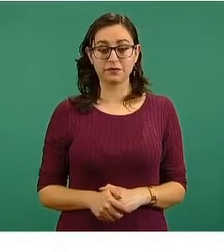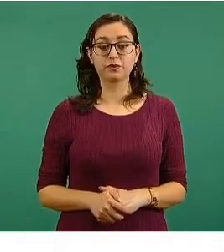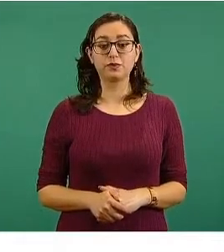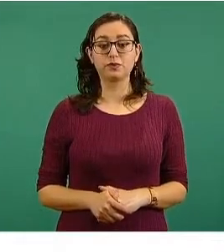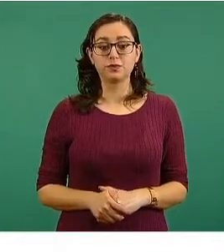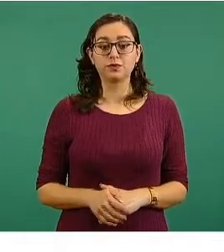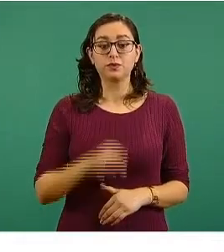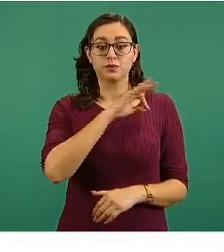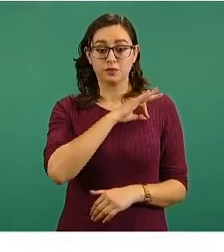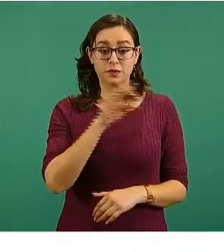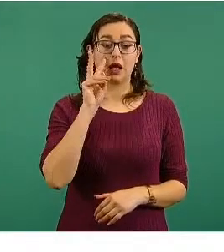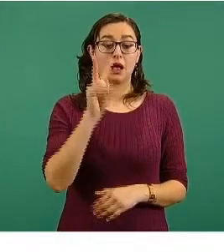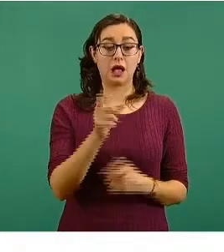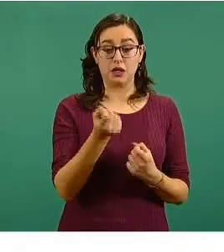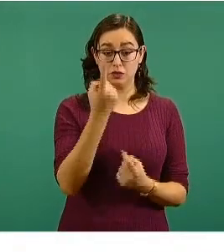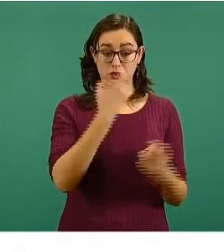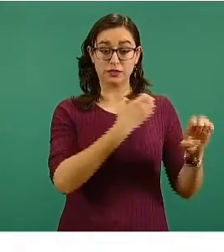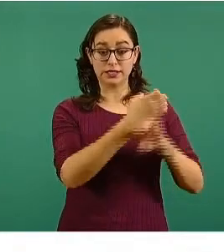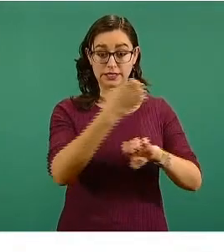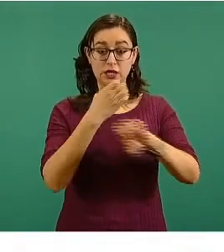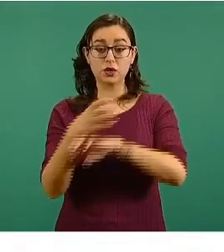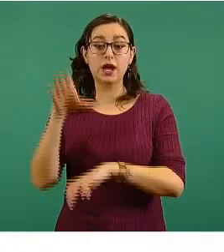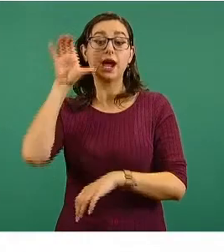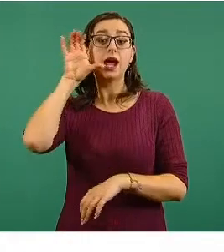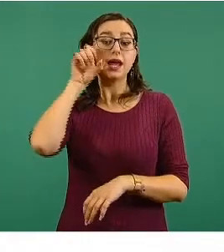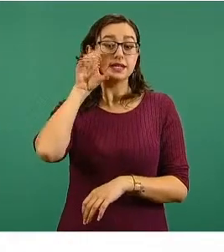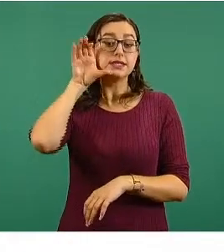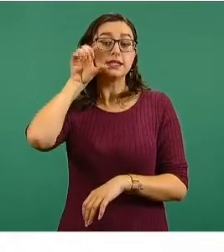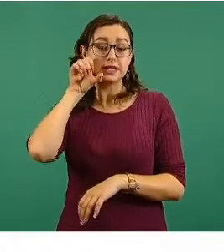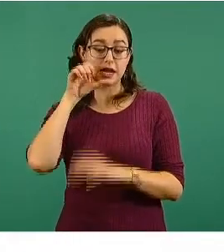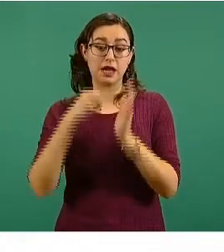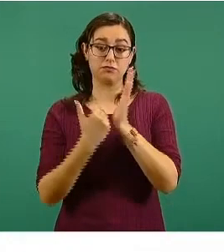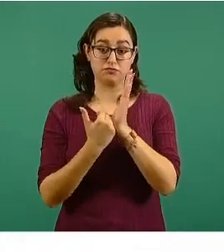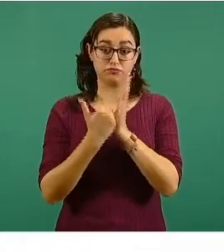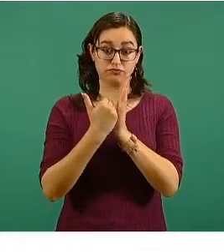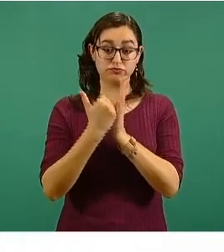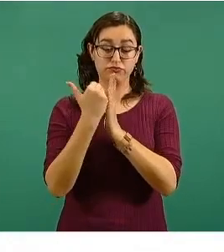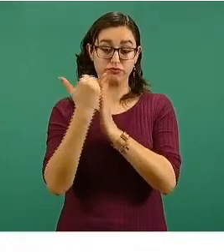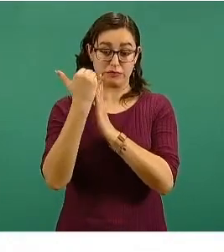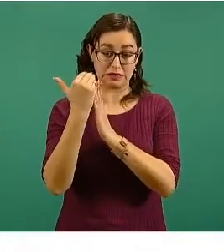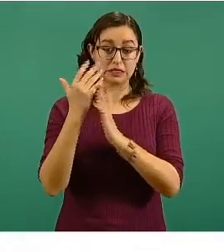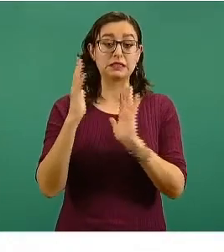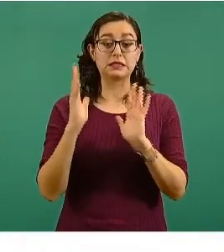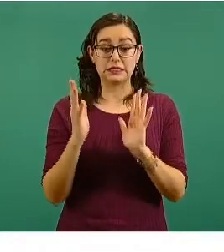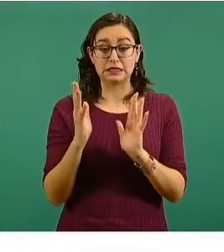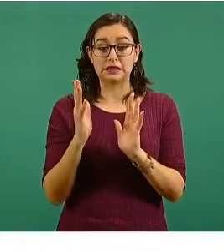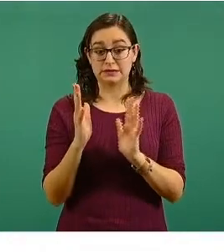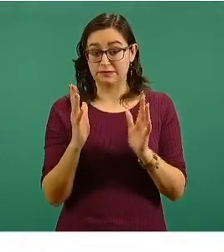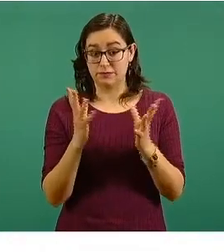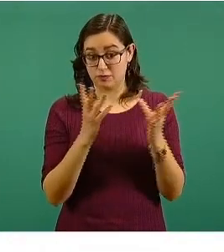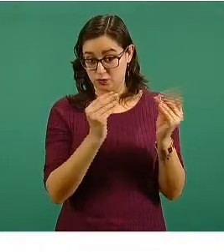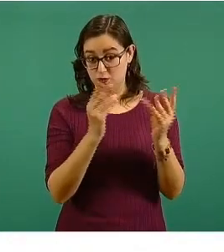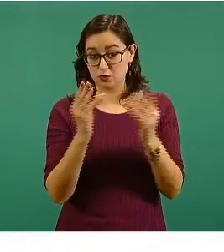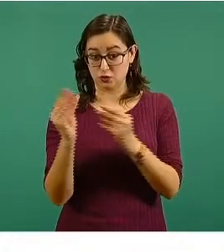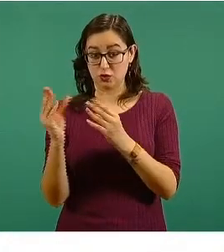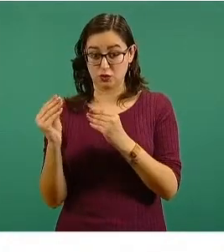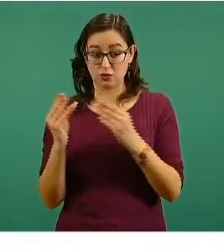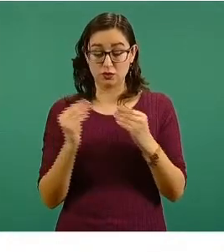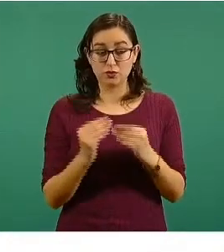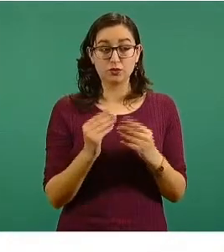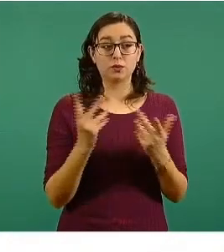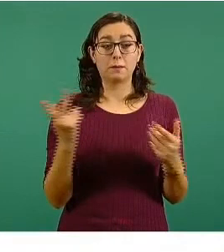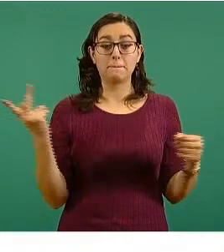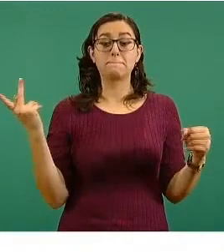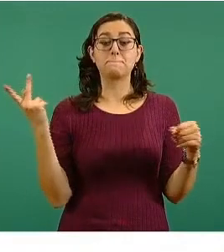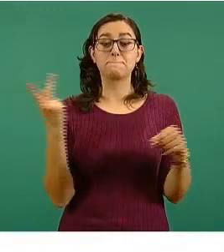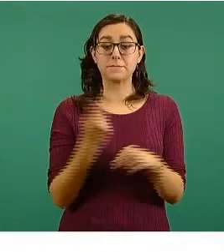quiere decir que son las que tienen un mayor puntaje dentro del naranja y pueden ser por 2 razones. O acaban